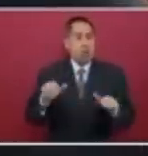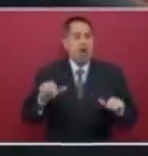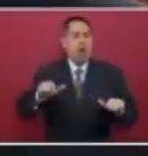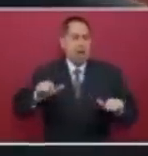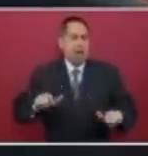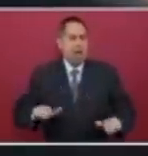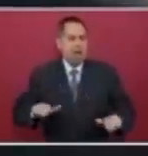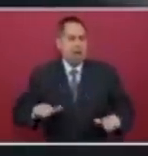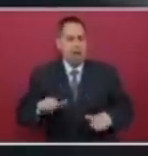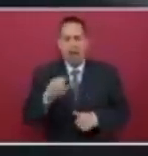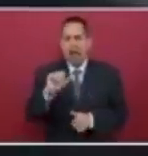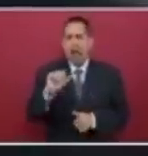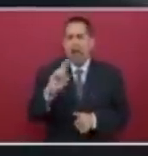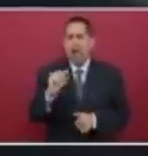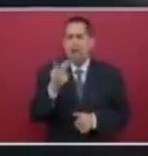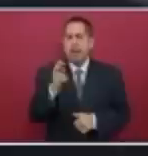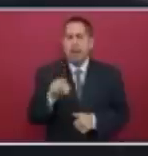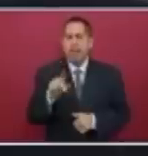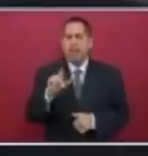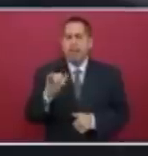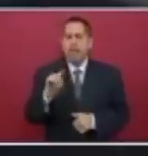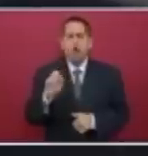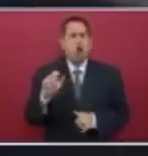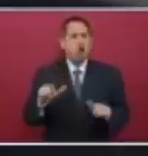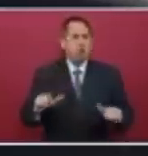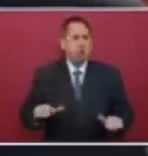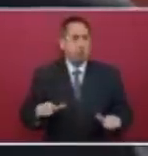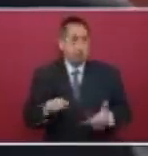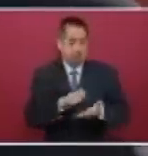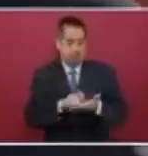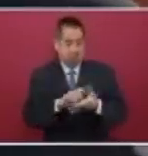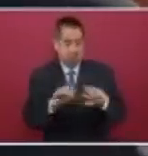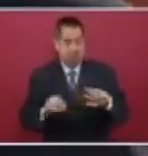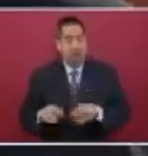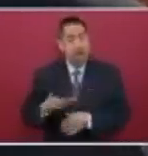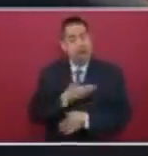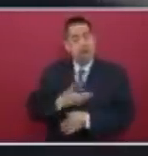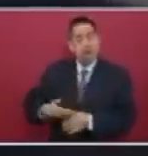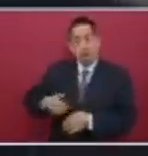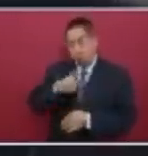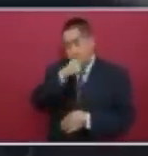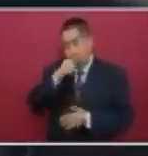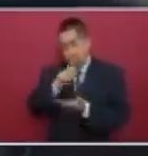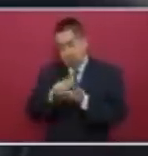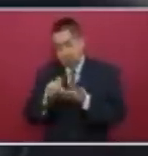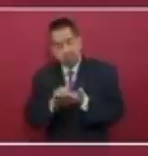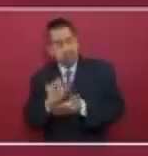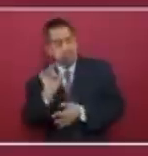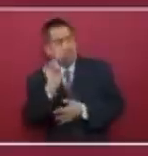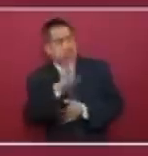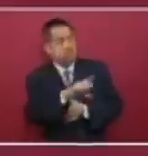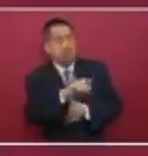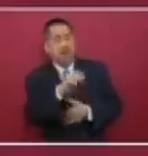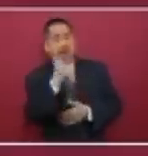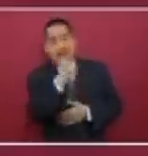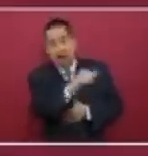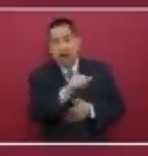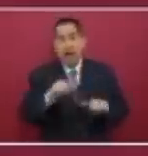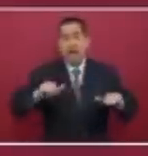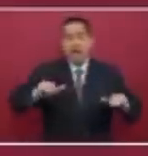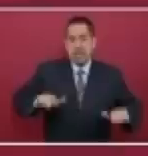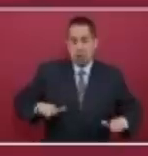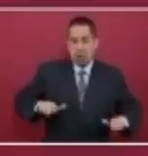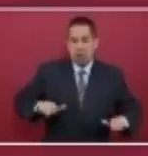ay y escritos del presidente juárez alinco incluso en